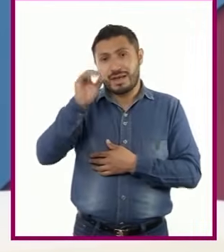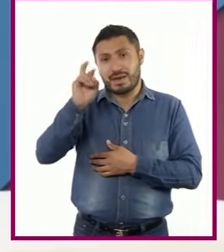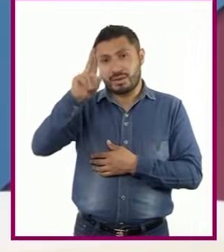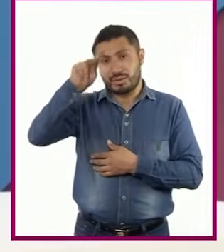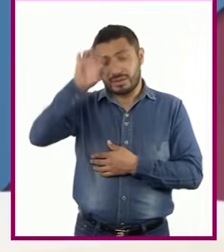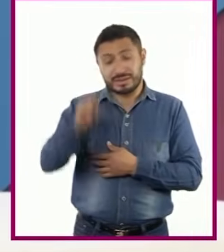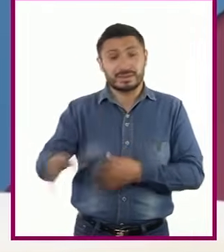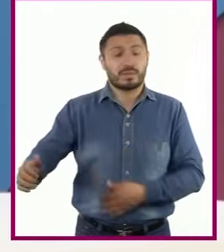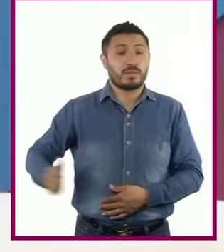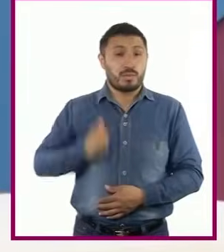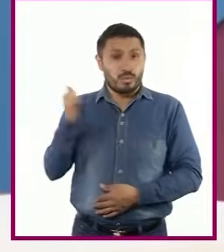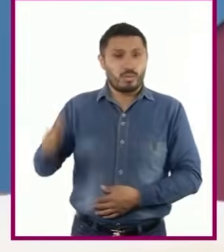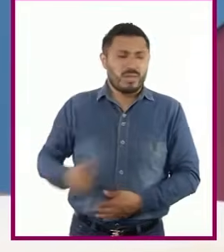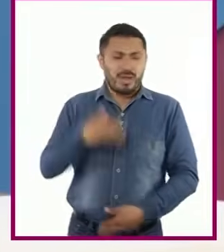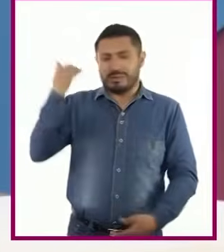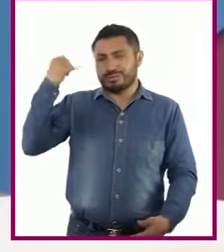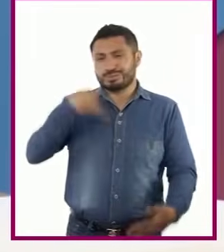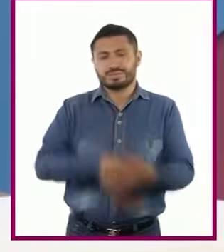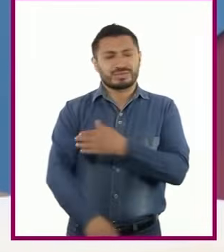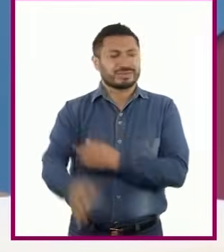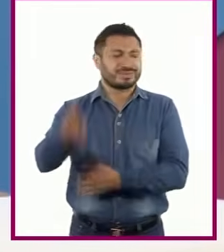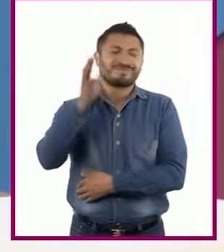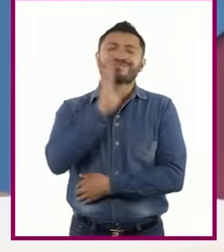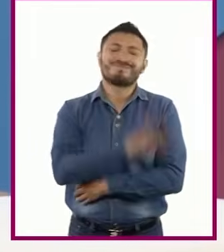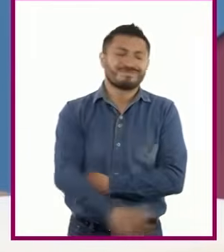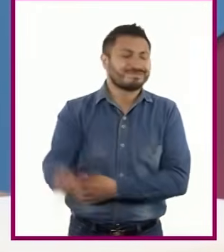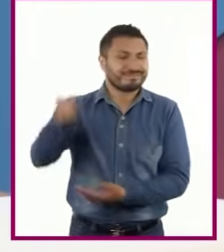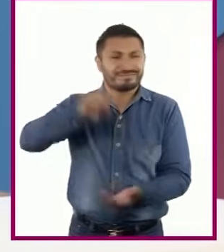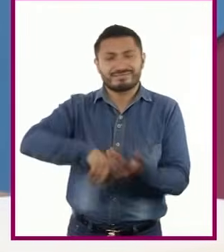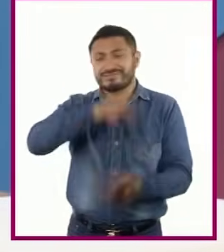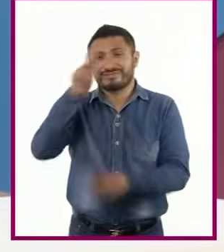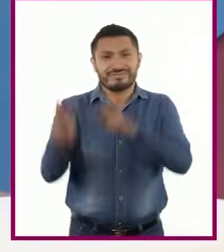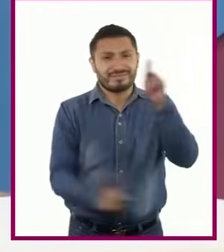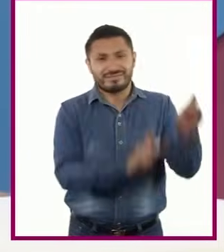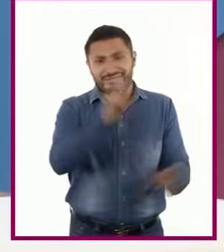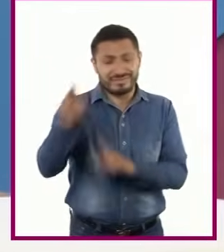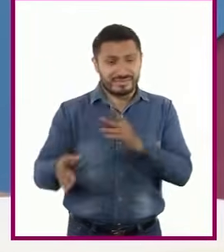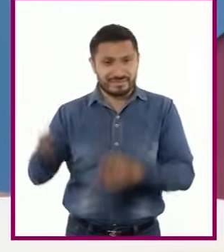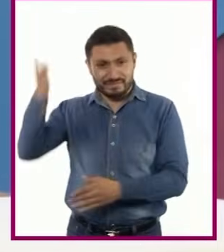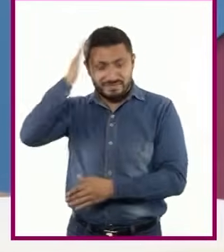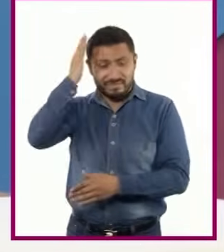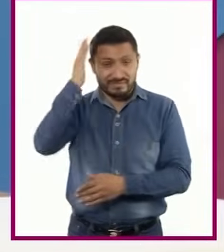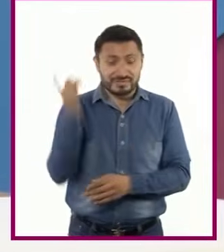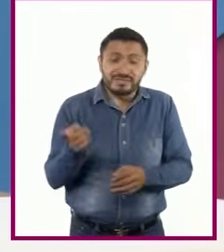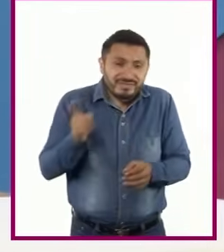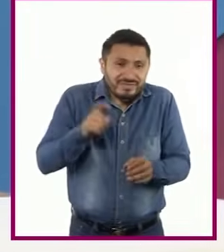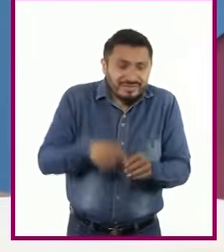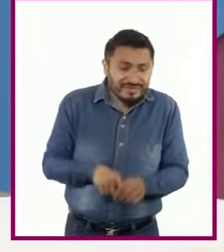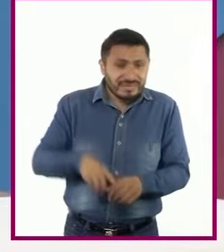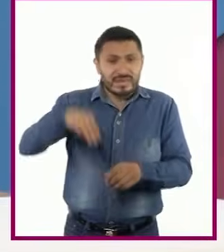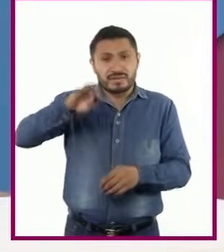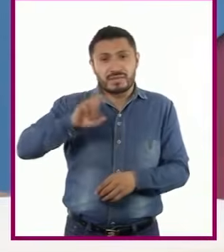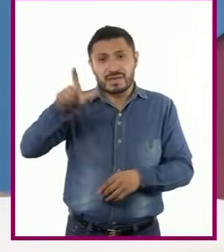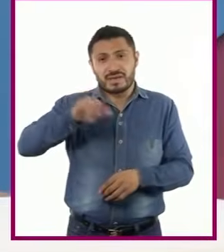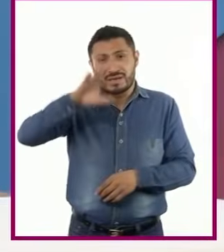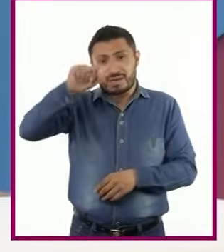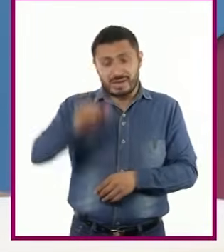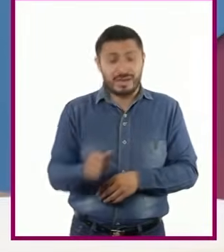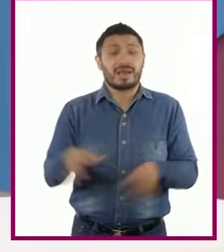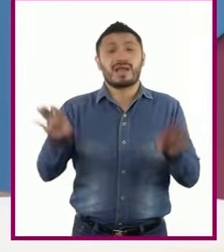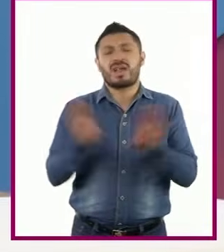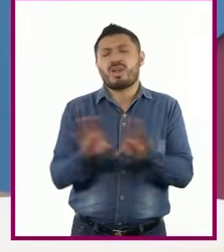el profundo malestar que había entre los pueblos y señoríos sujetos a la dominación mexica.